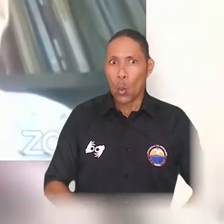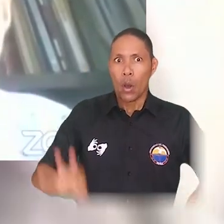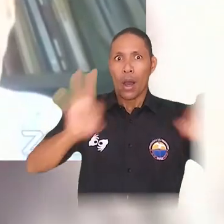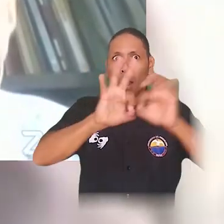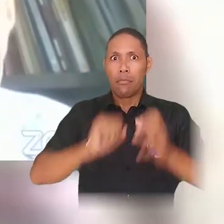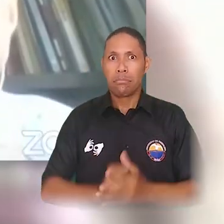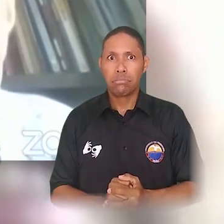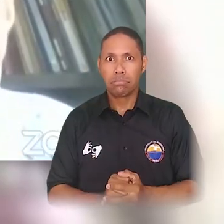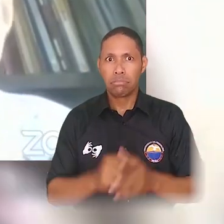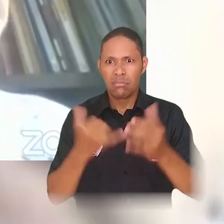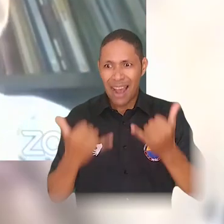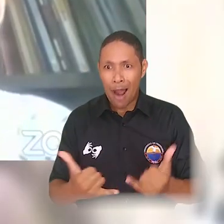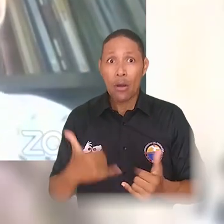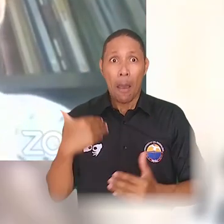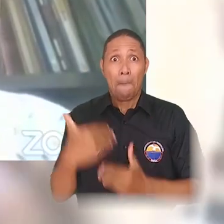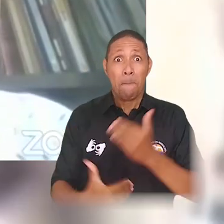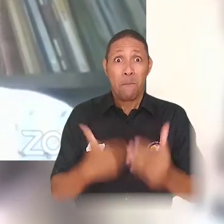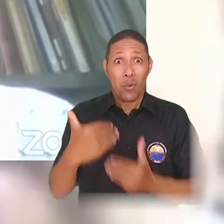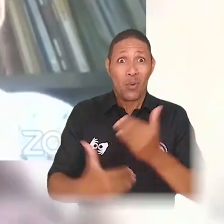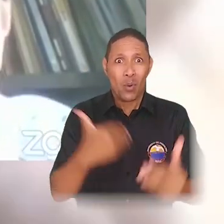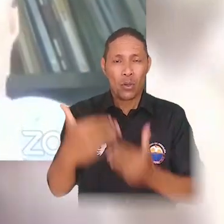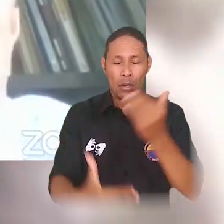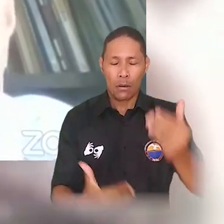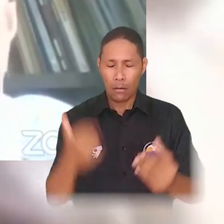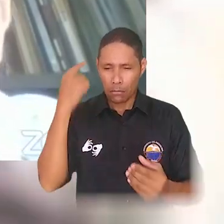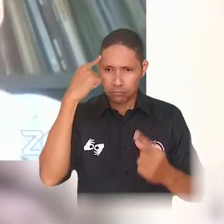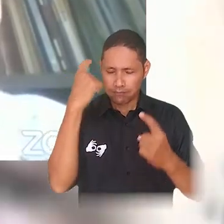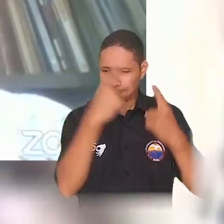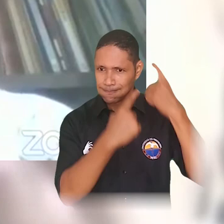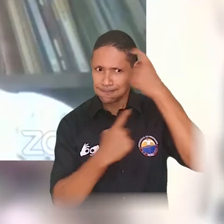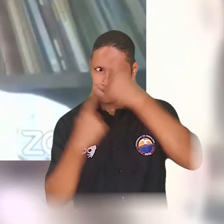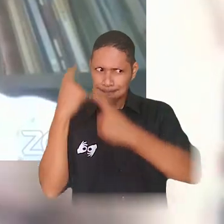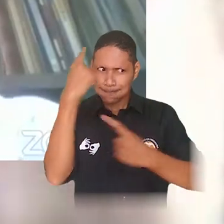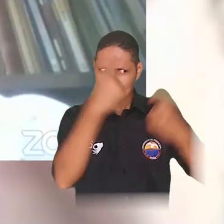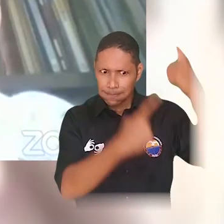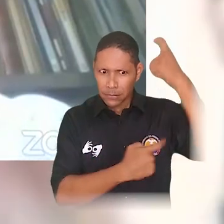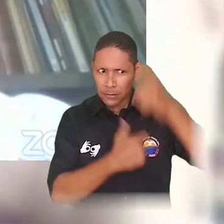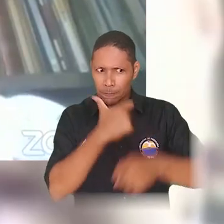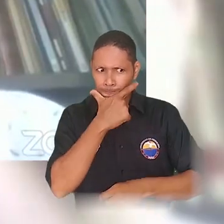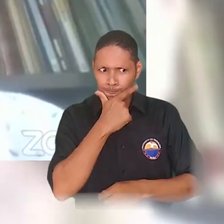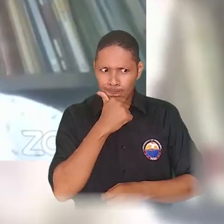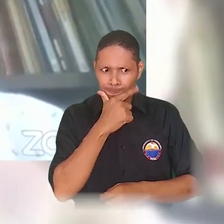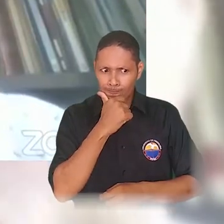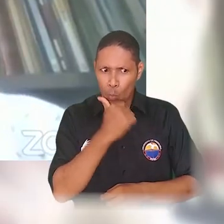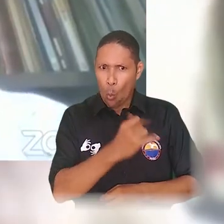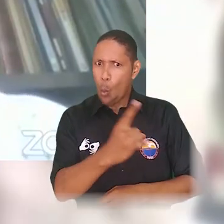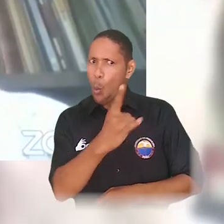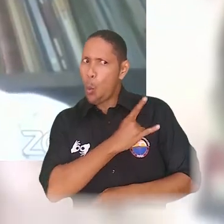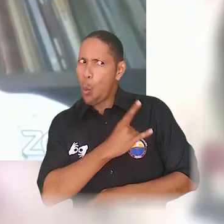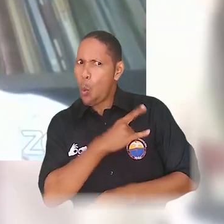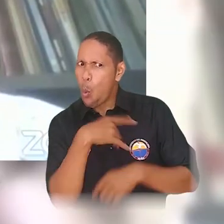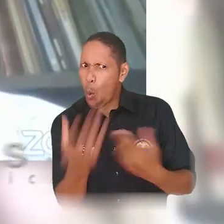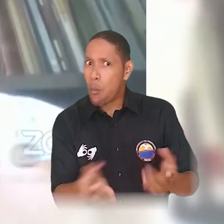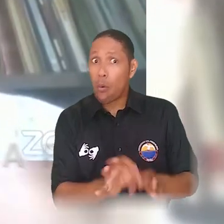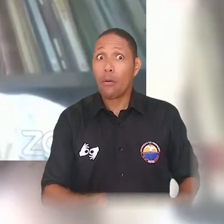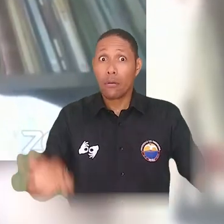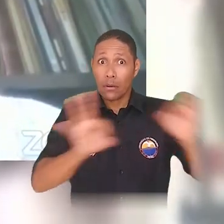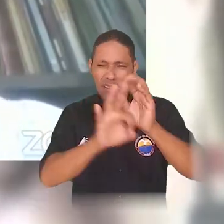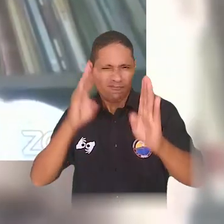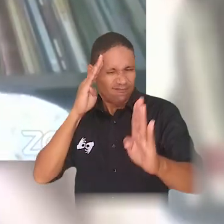nos ha servido para generar procesos que nos permitan reflexionar que lo que realmente deben hacer las universidades